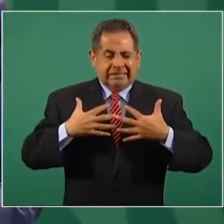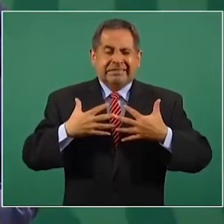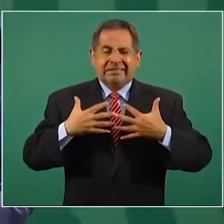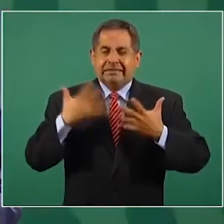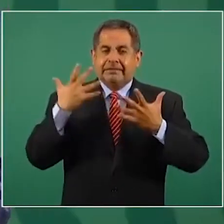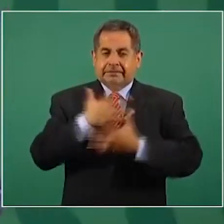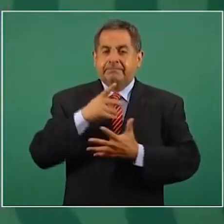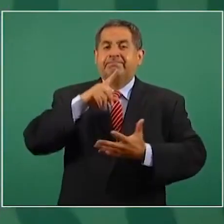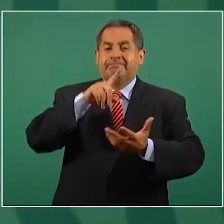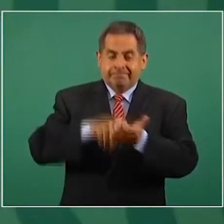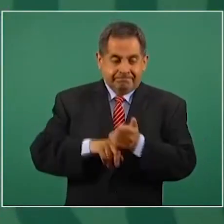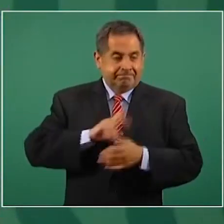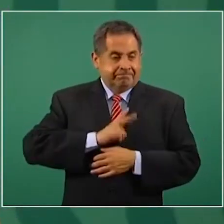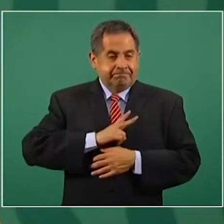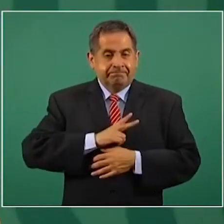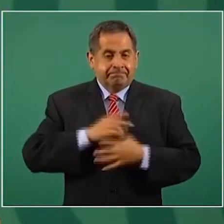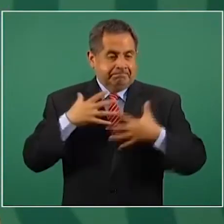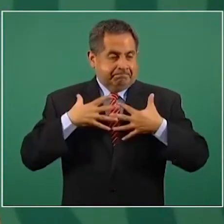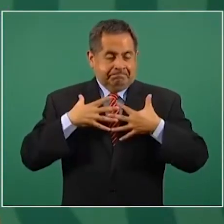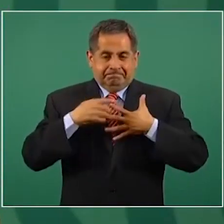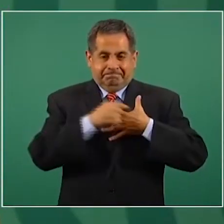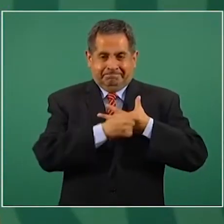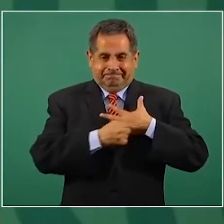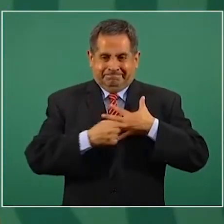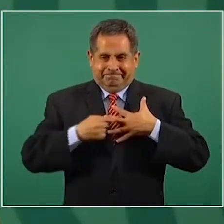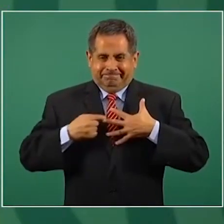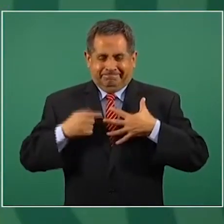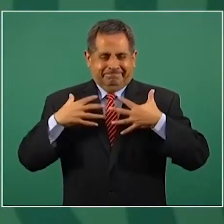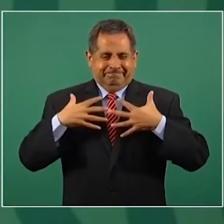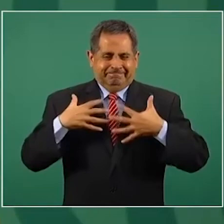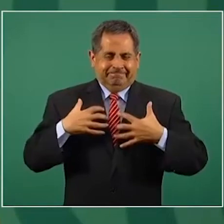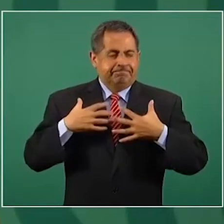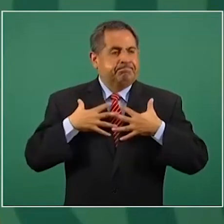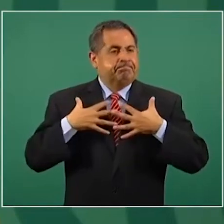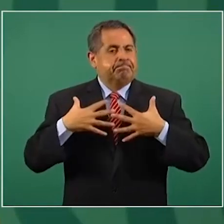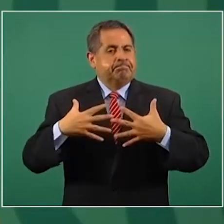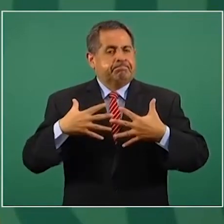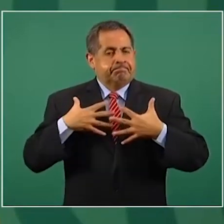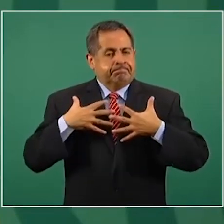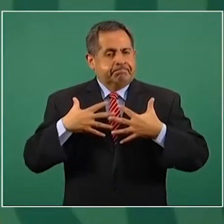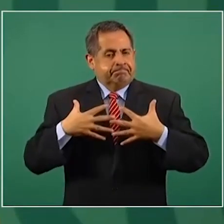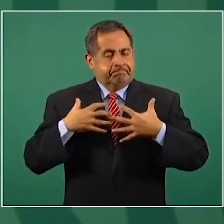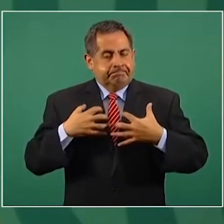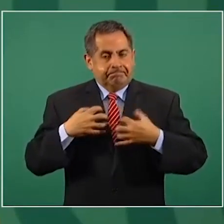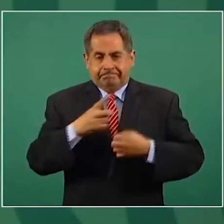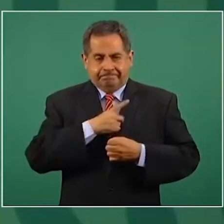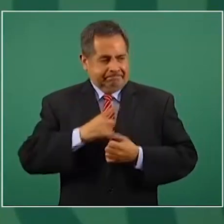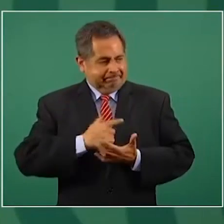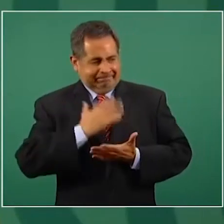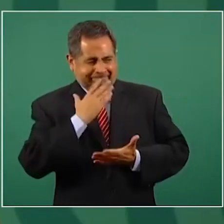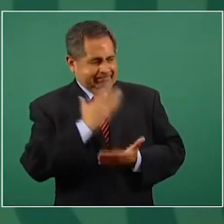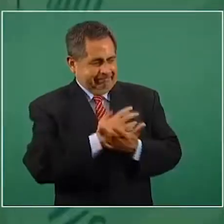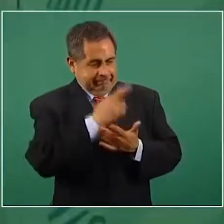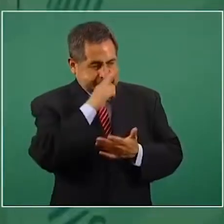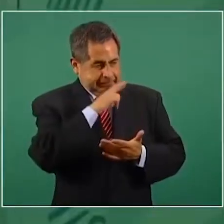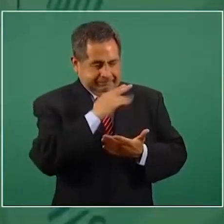pulmones y había que frenarlo, por eso el